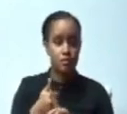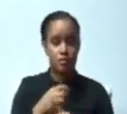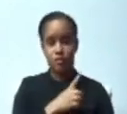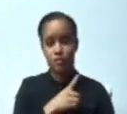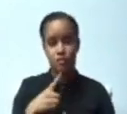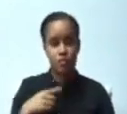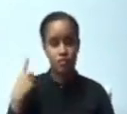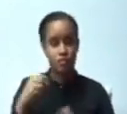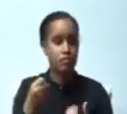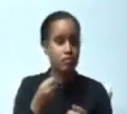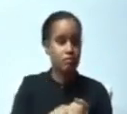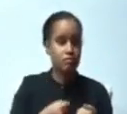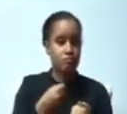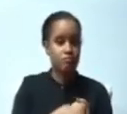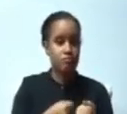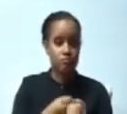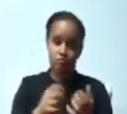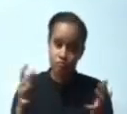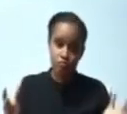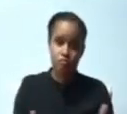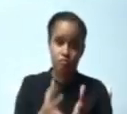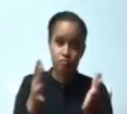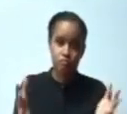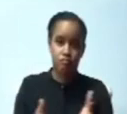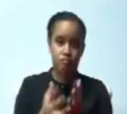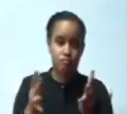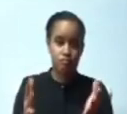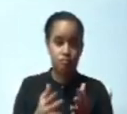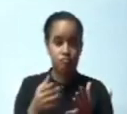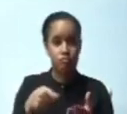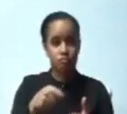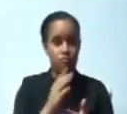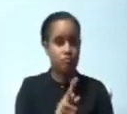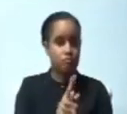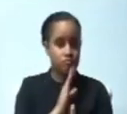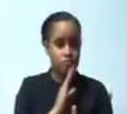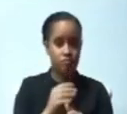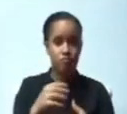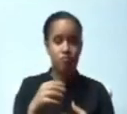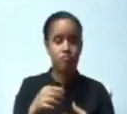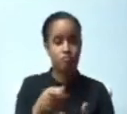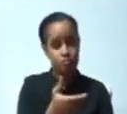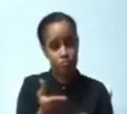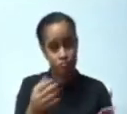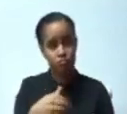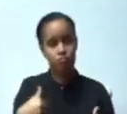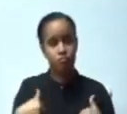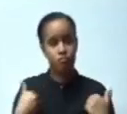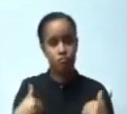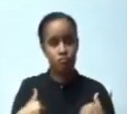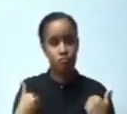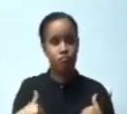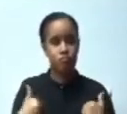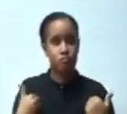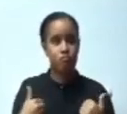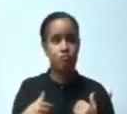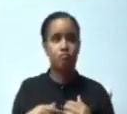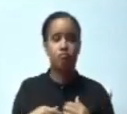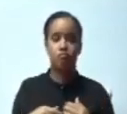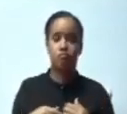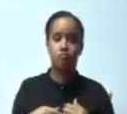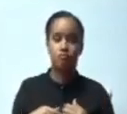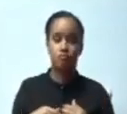contribuir a incentivar justamente en nuestra juventud la inserción en